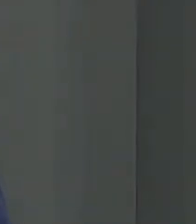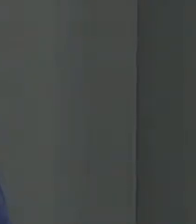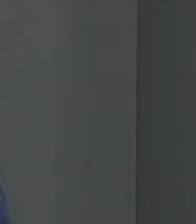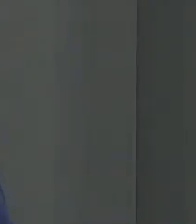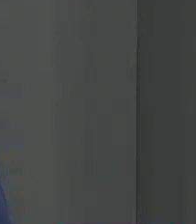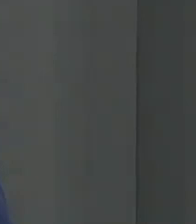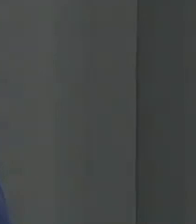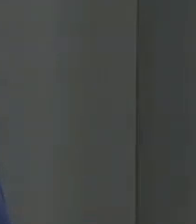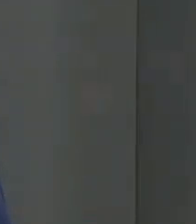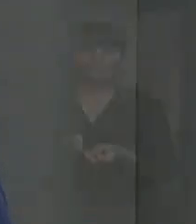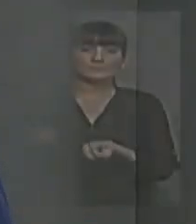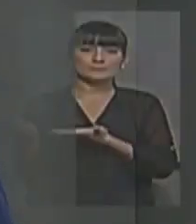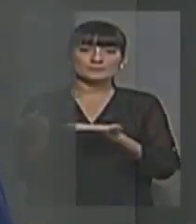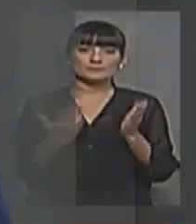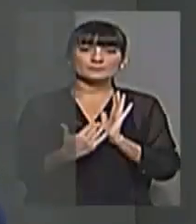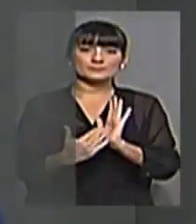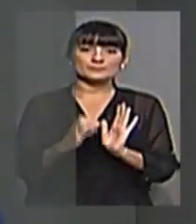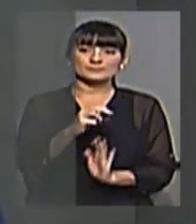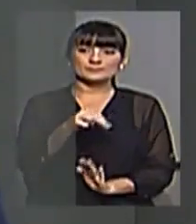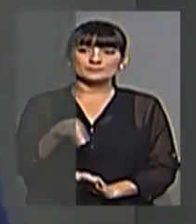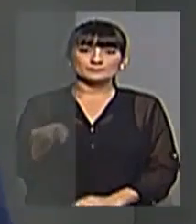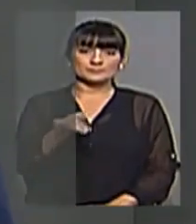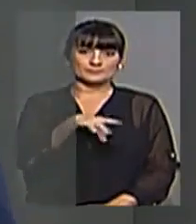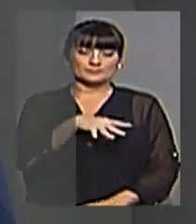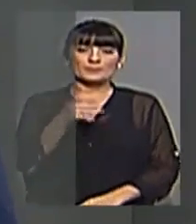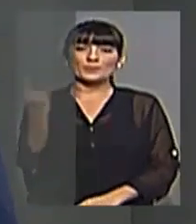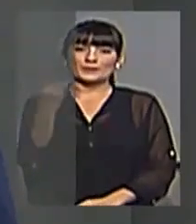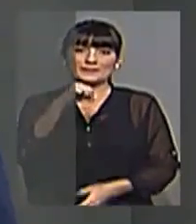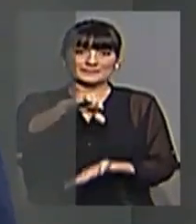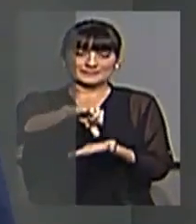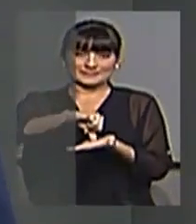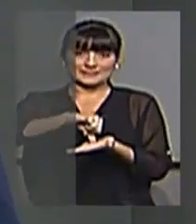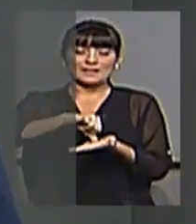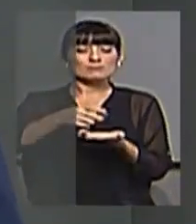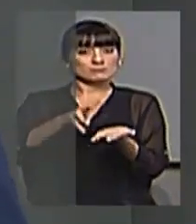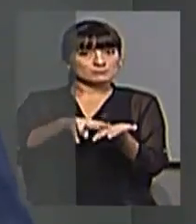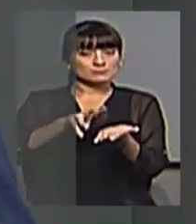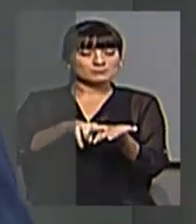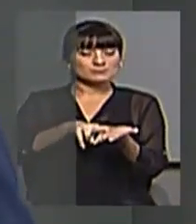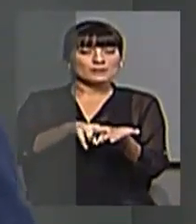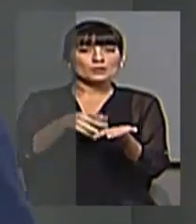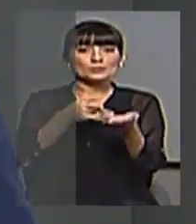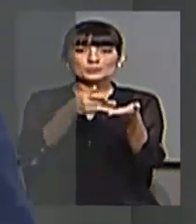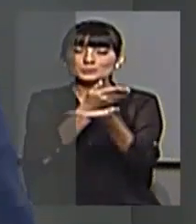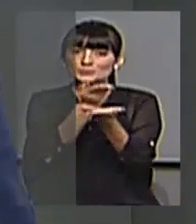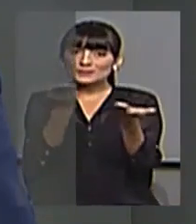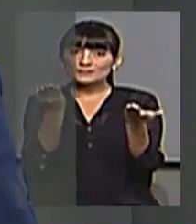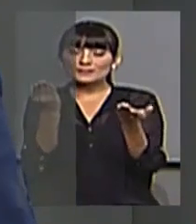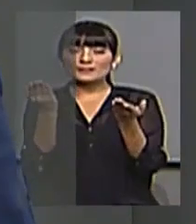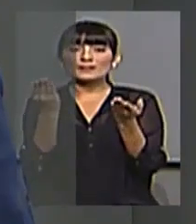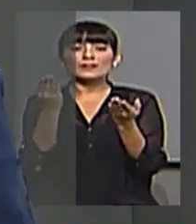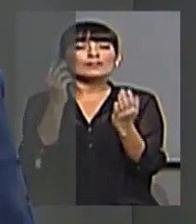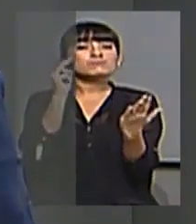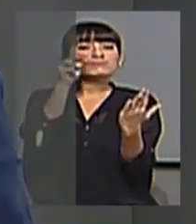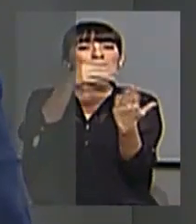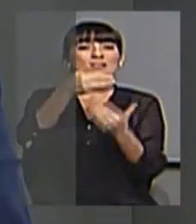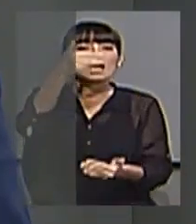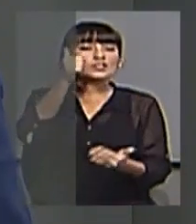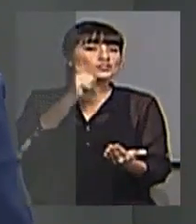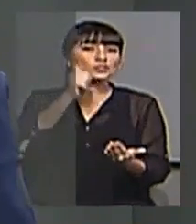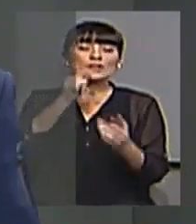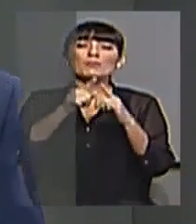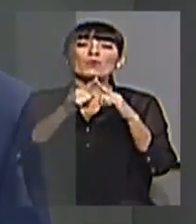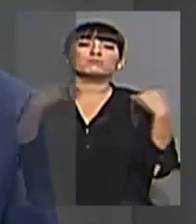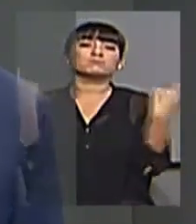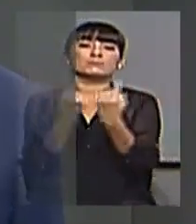¿Qué tal? Bienvenidos a esta presentación de CNN Chile y Universidad Central. La verdad que usted lo está viendo los diarios todos los días, el ambiente